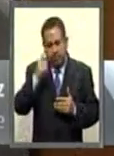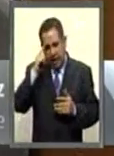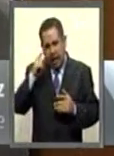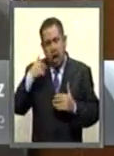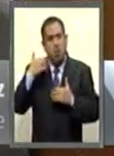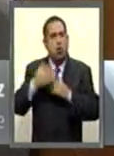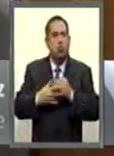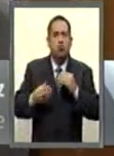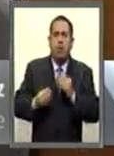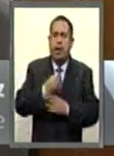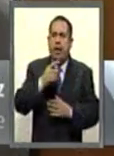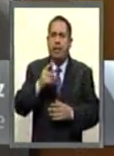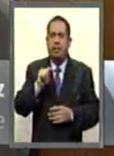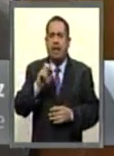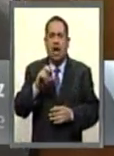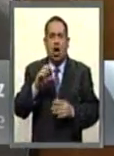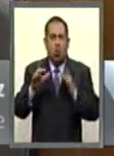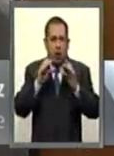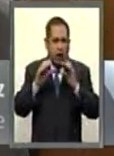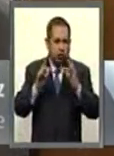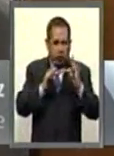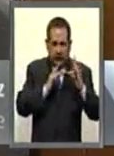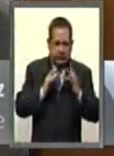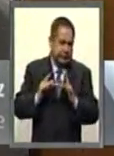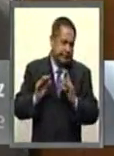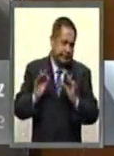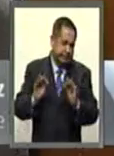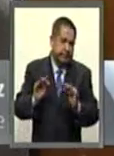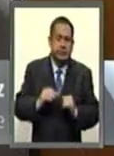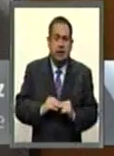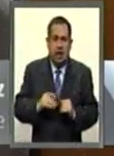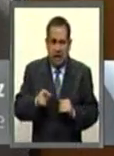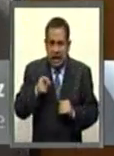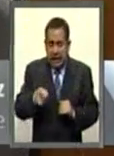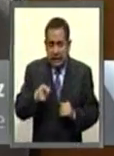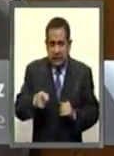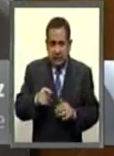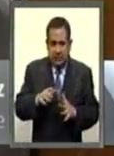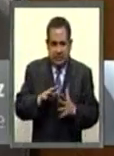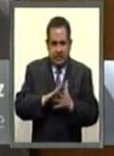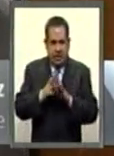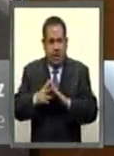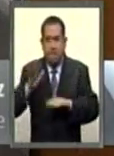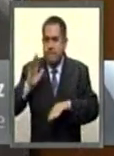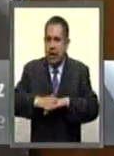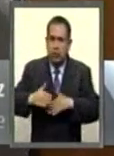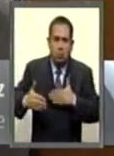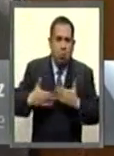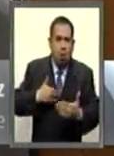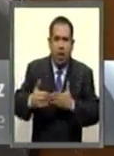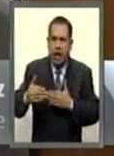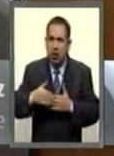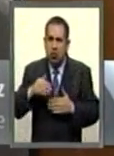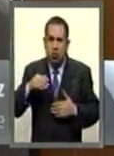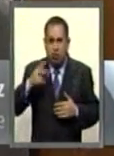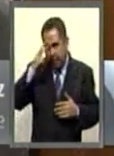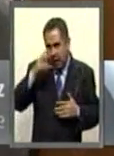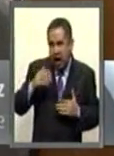una reforma en materia de telecomunicaciones que mostrara el rostro más moderno de México frente al